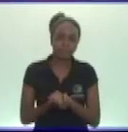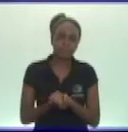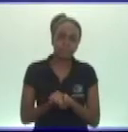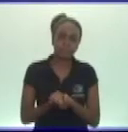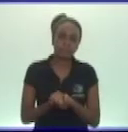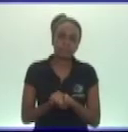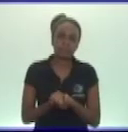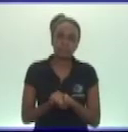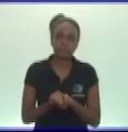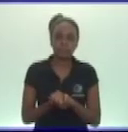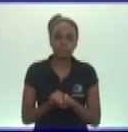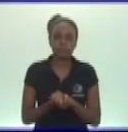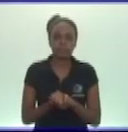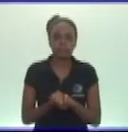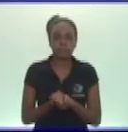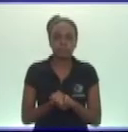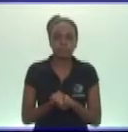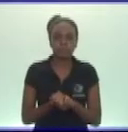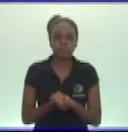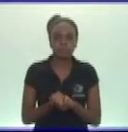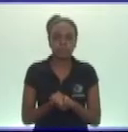Vamos a ver qué personajes